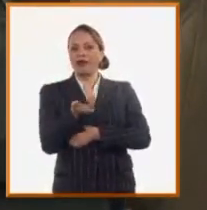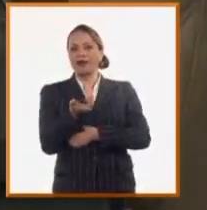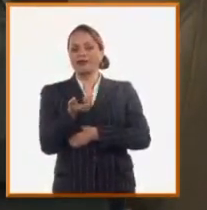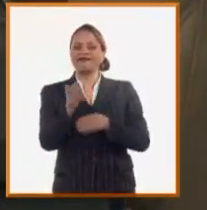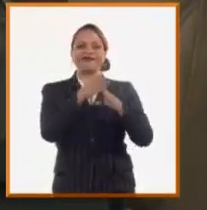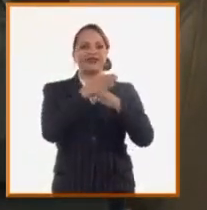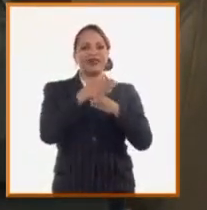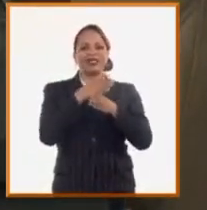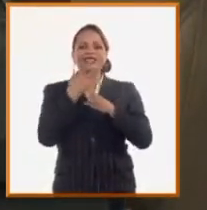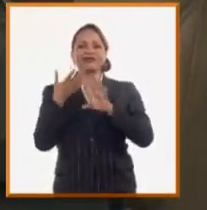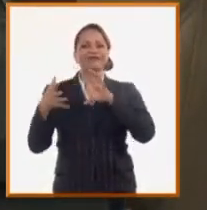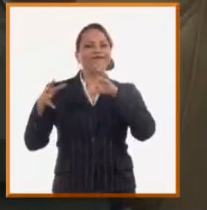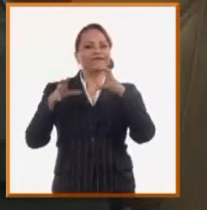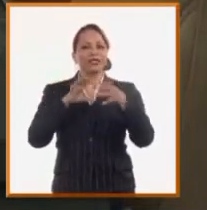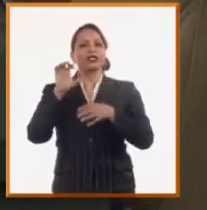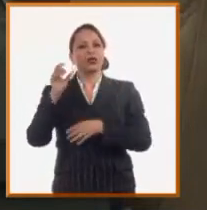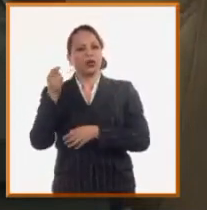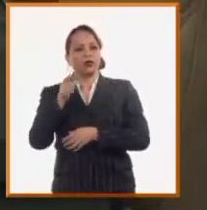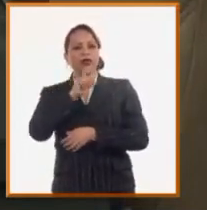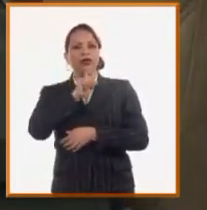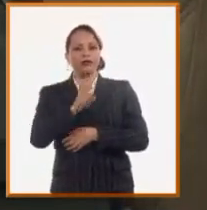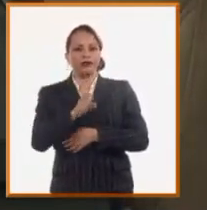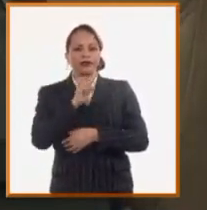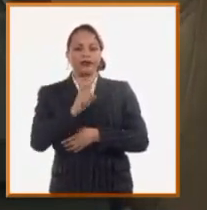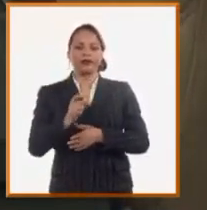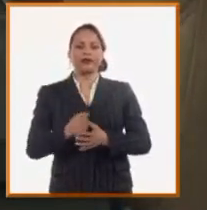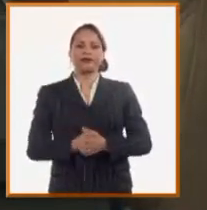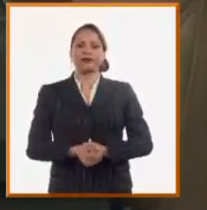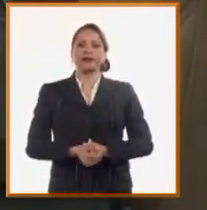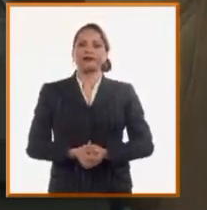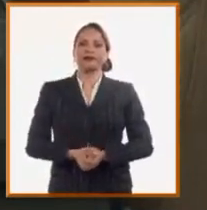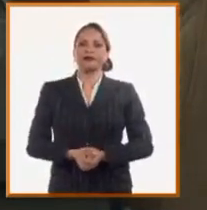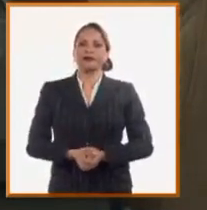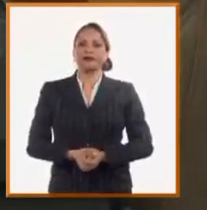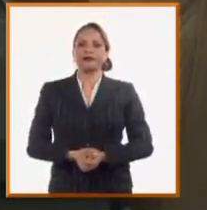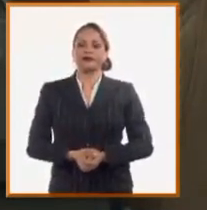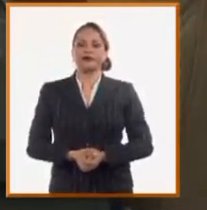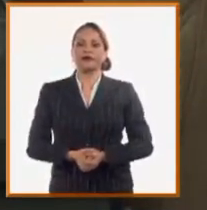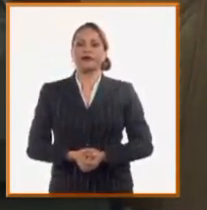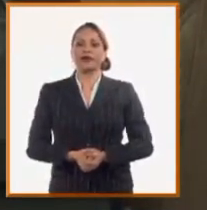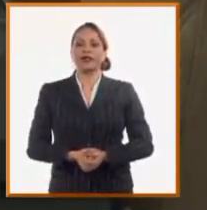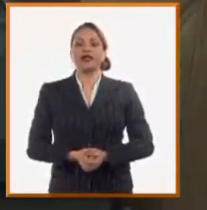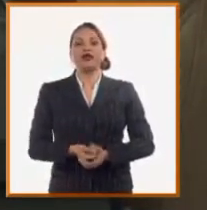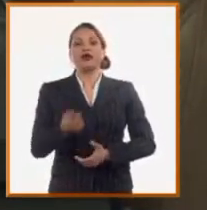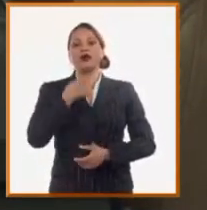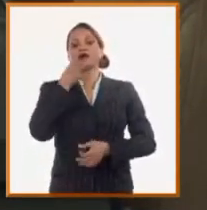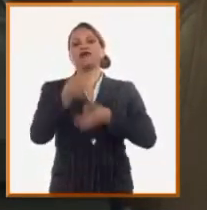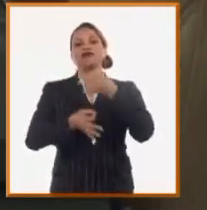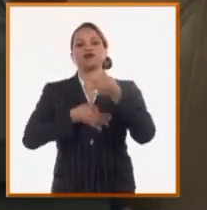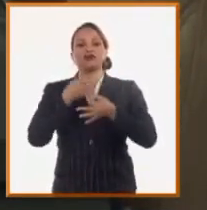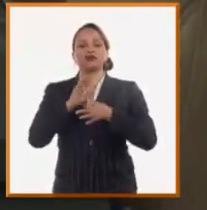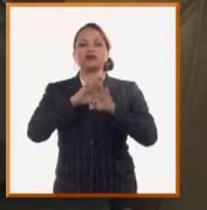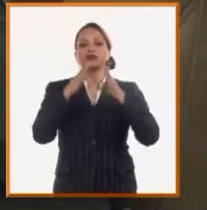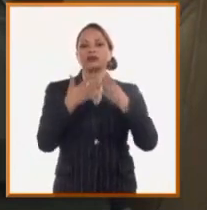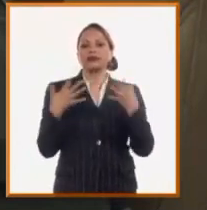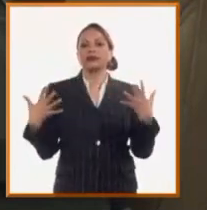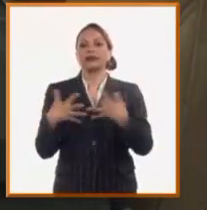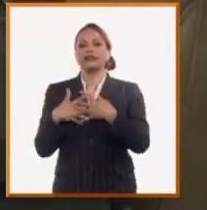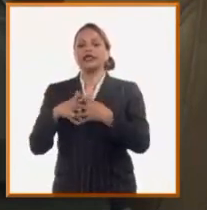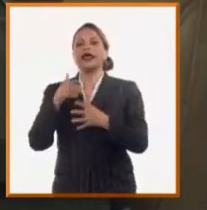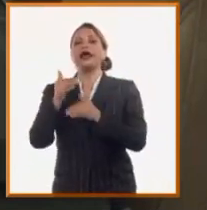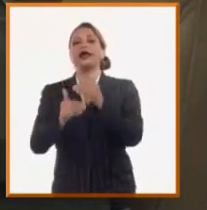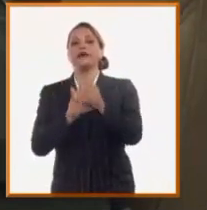grupo de madera. La economía, todas las variables tienen... Y así cuando tú las diagnosticas y ves toda la relación que tienen estos